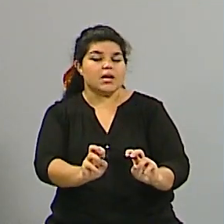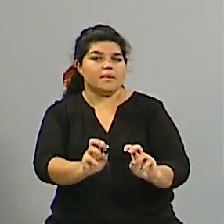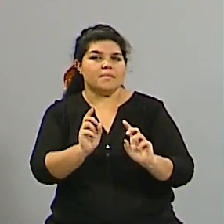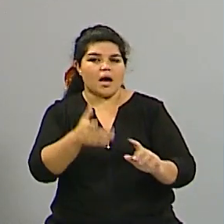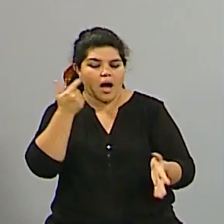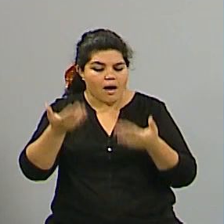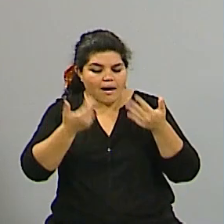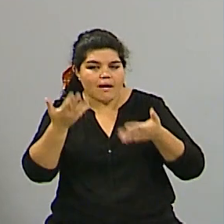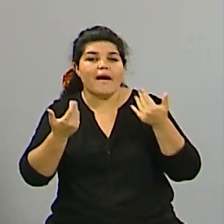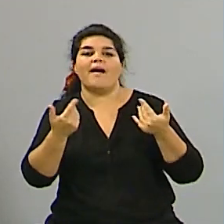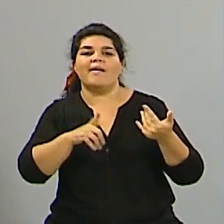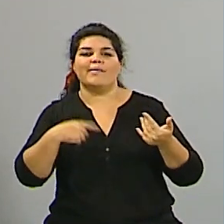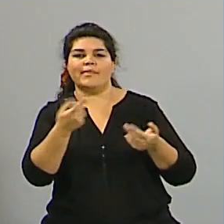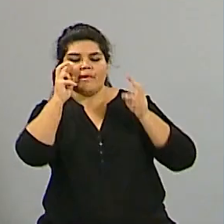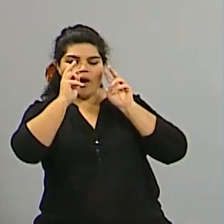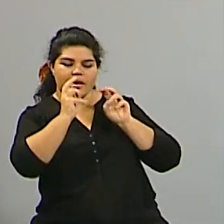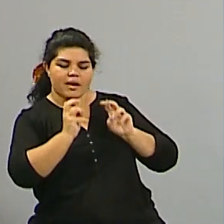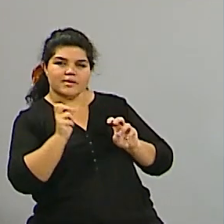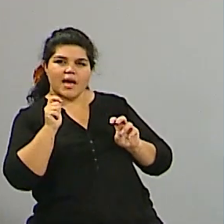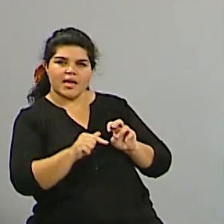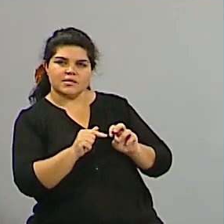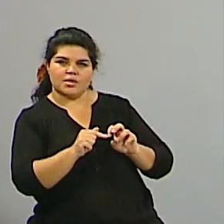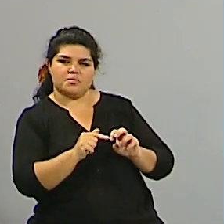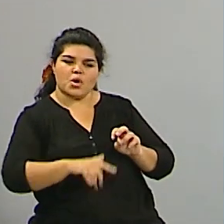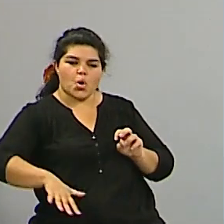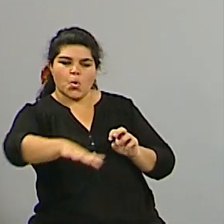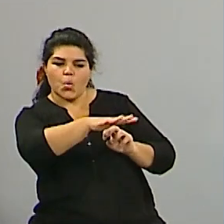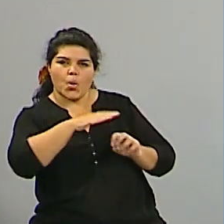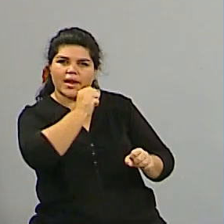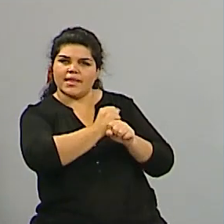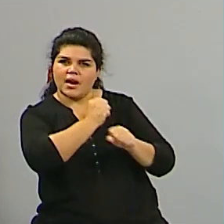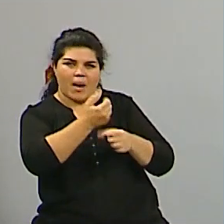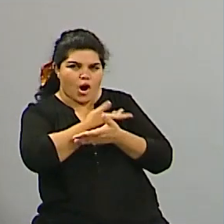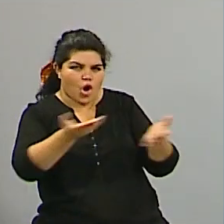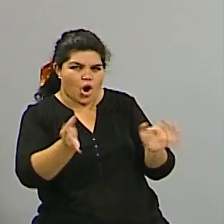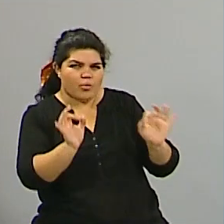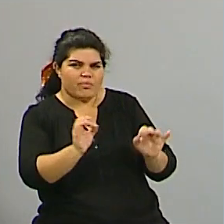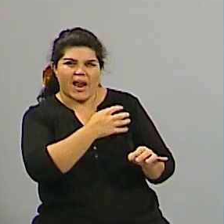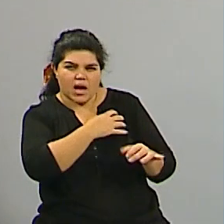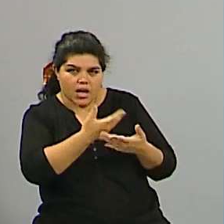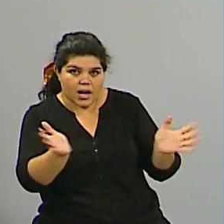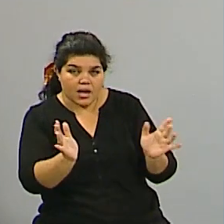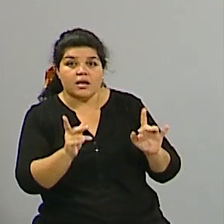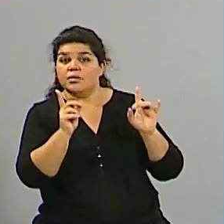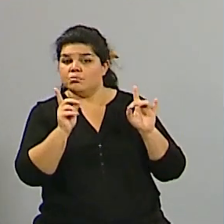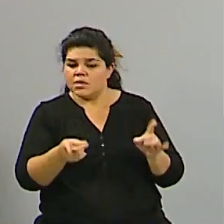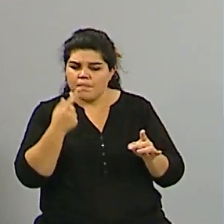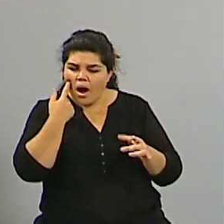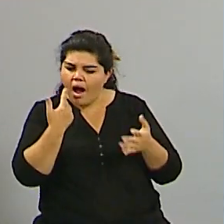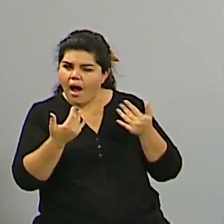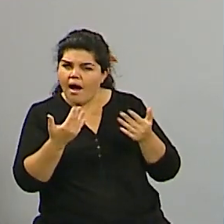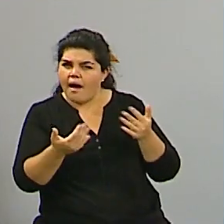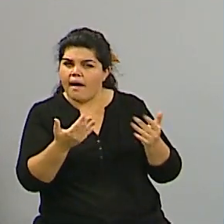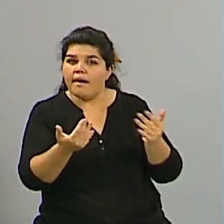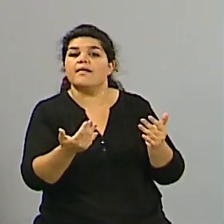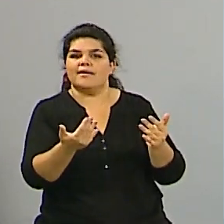mirábamos el mundo del trabajo hicimos la alerta de que, ojo, está habiendo efectivamente un